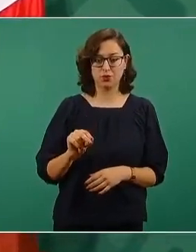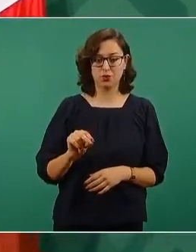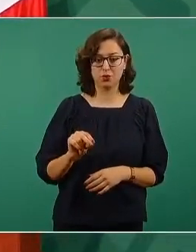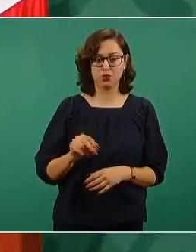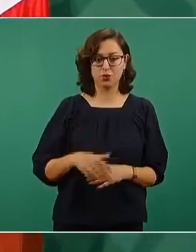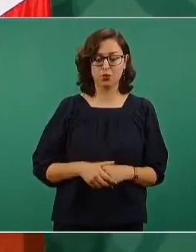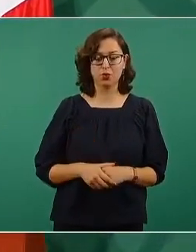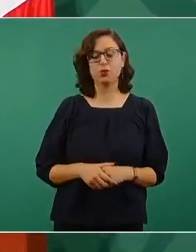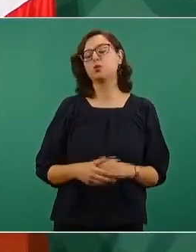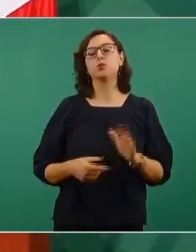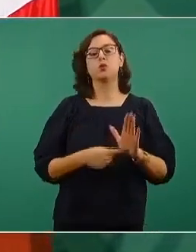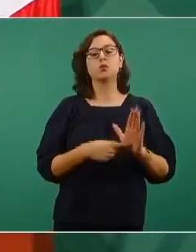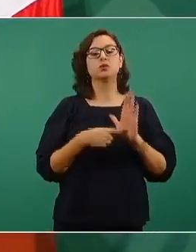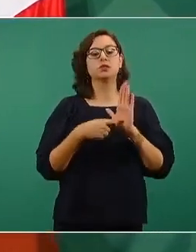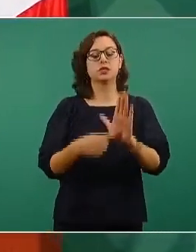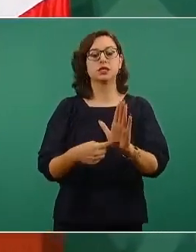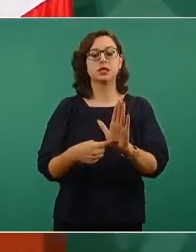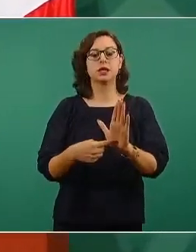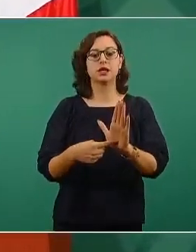y el ejemplo